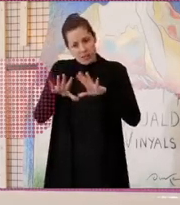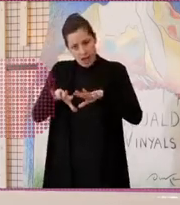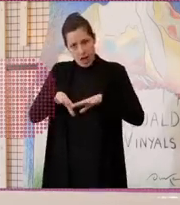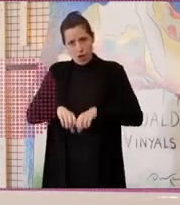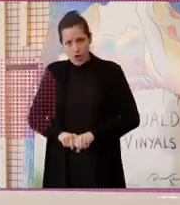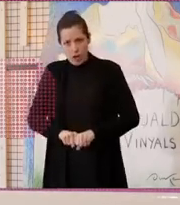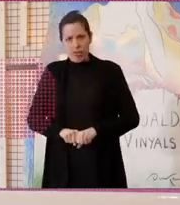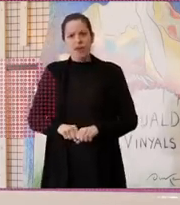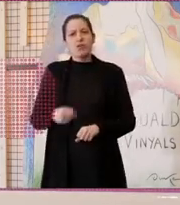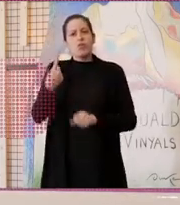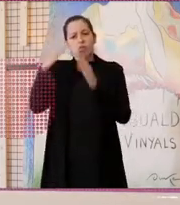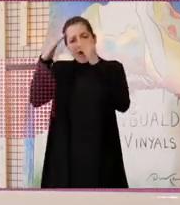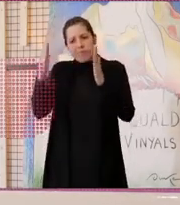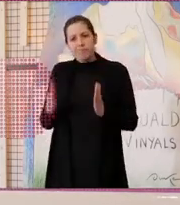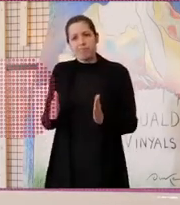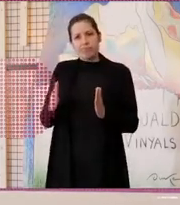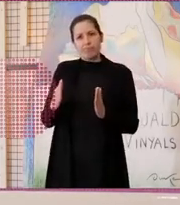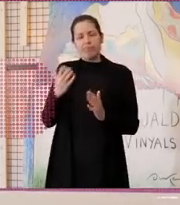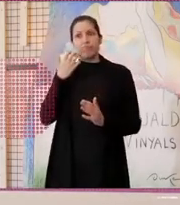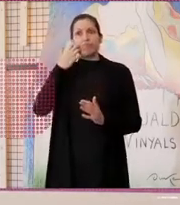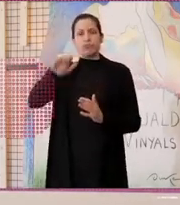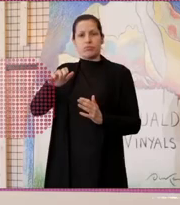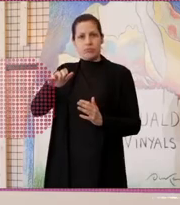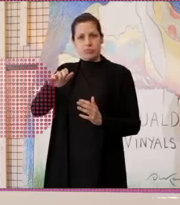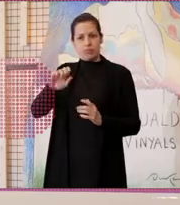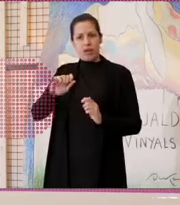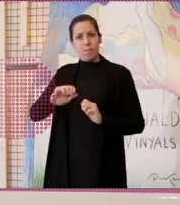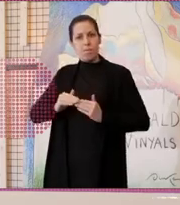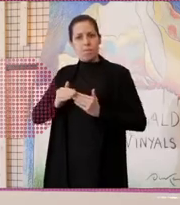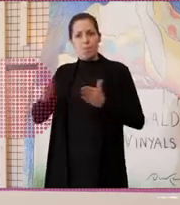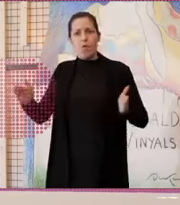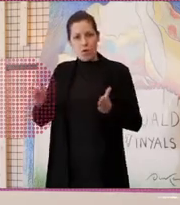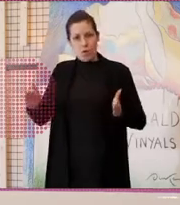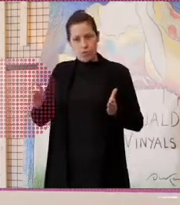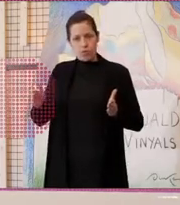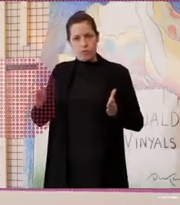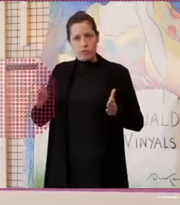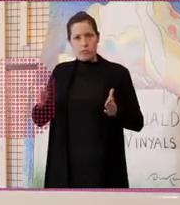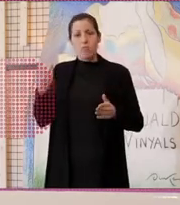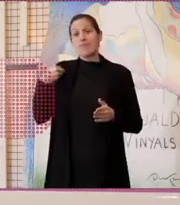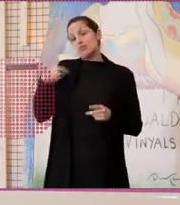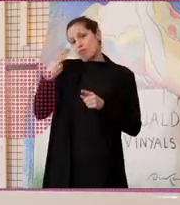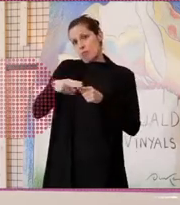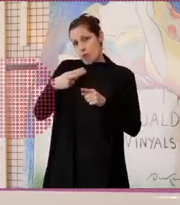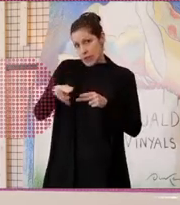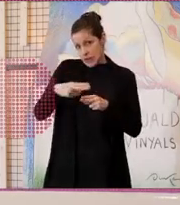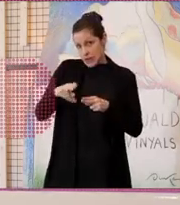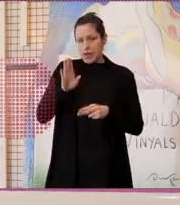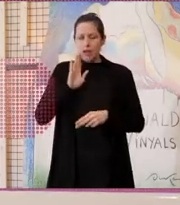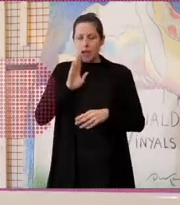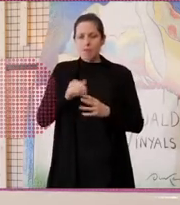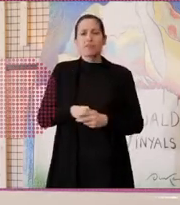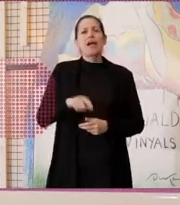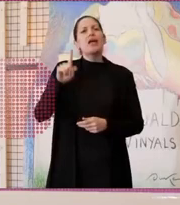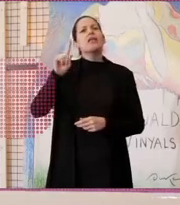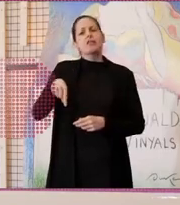referente y un poco vanguardia Y pionera de lo que se puede hacer en ese tipo de políticas y hemos empezado a enfrentar